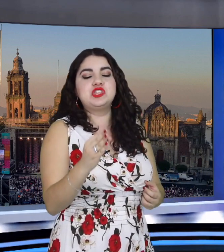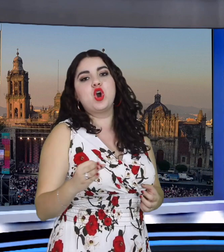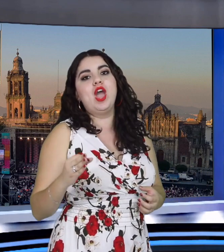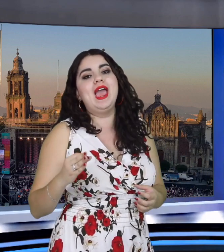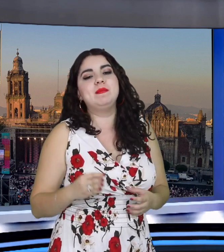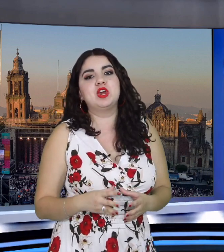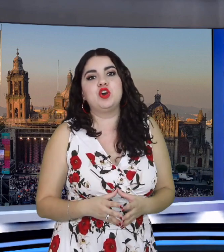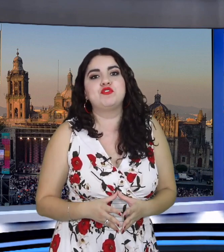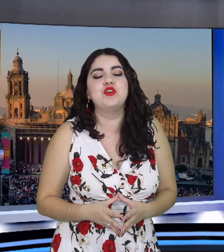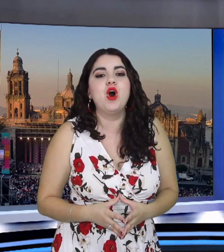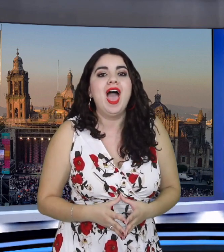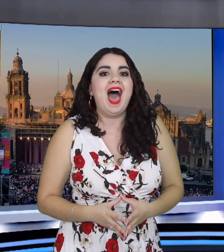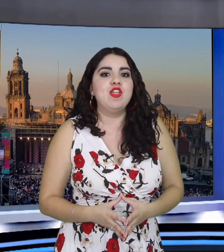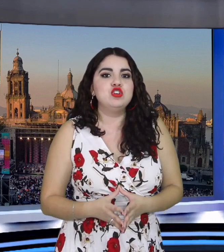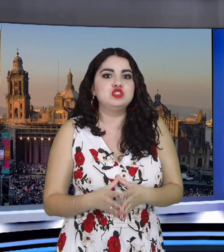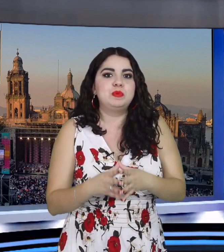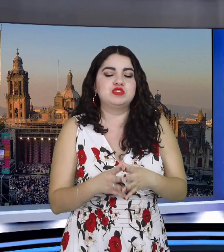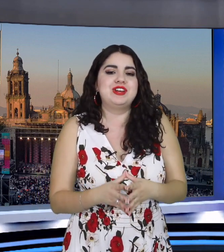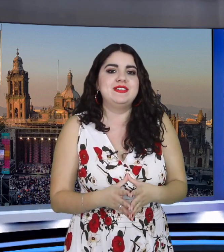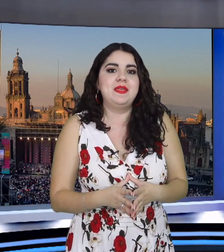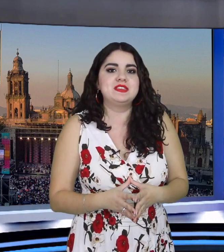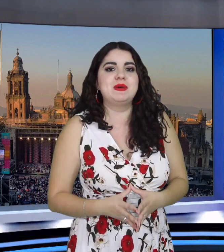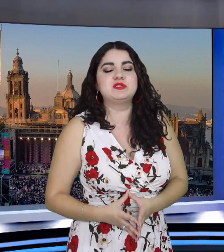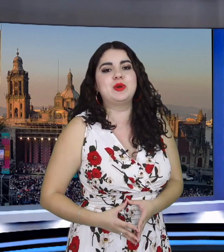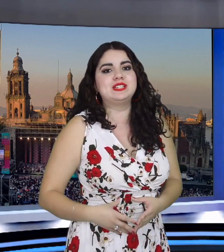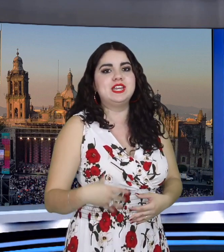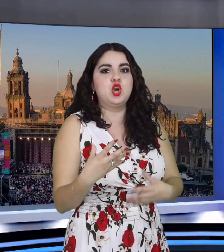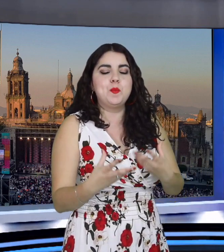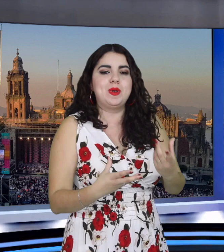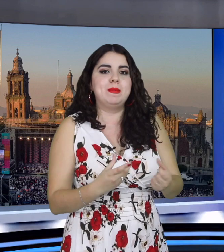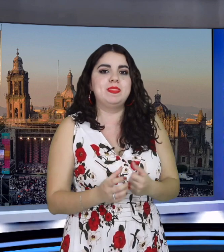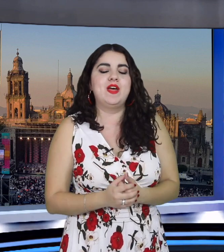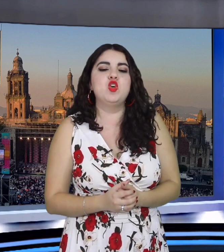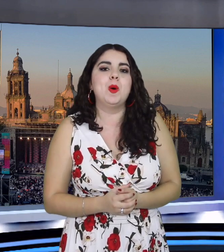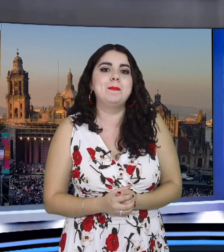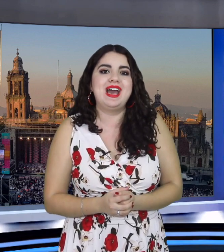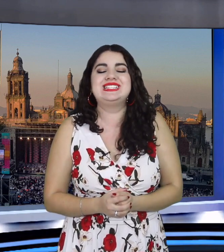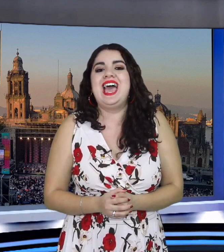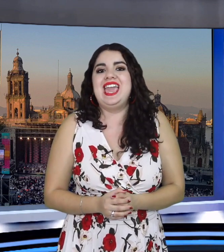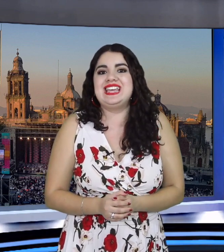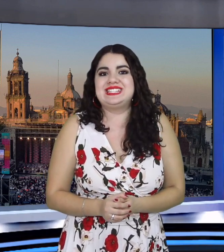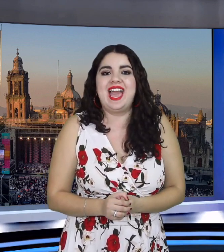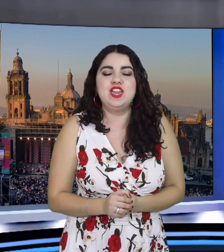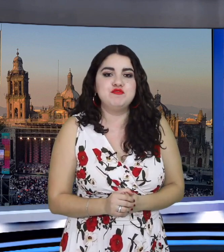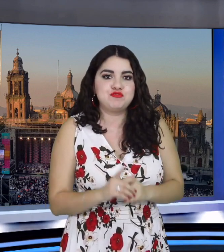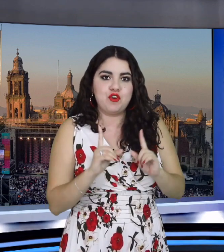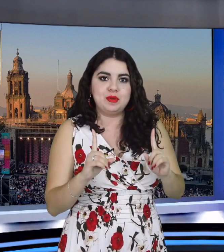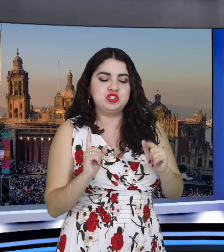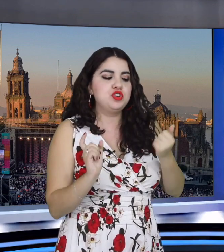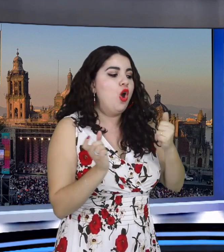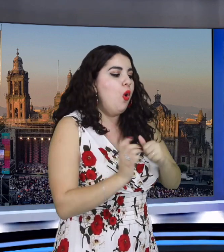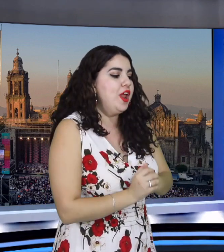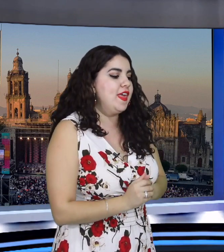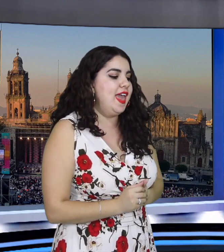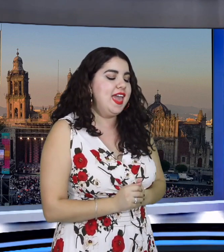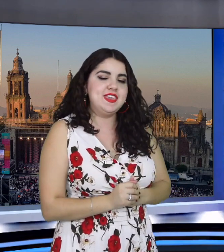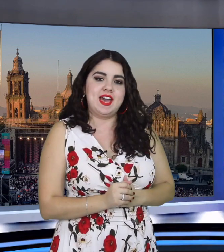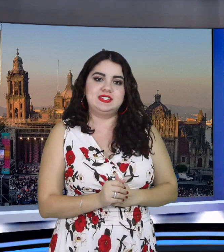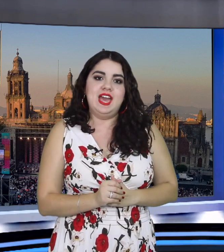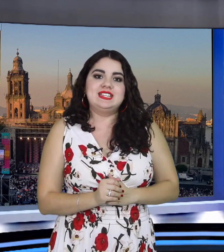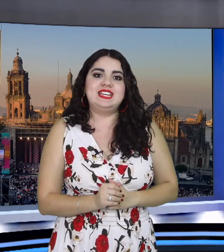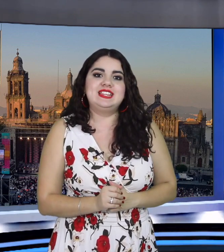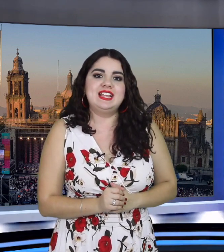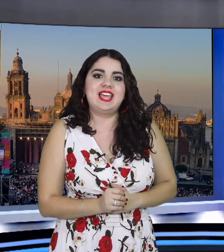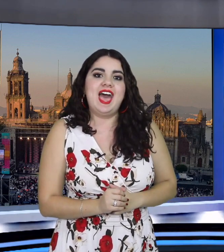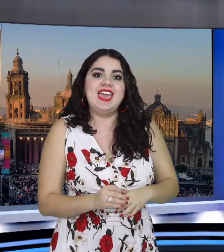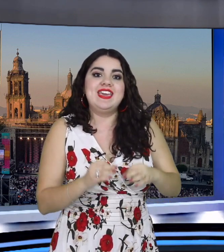y cedió el micrófono a dos personalidades más para seguir complementando más esta información. Una de